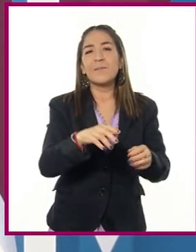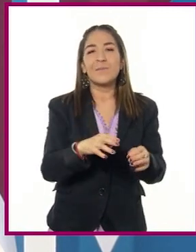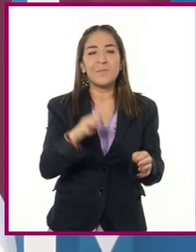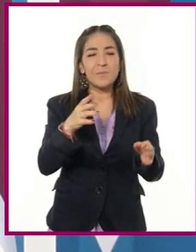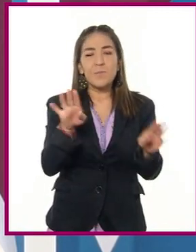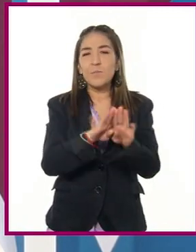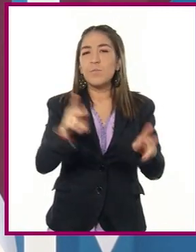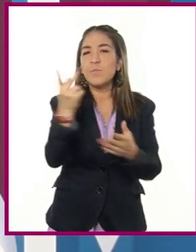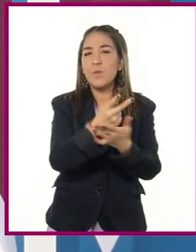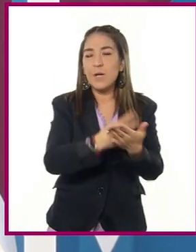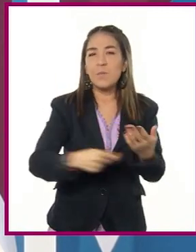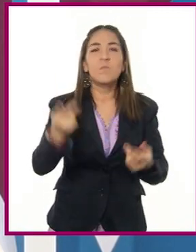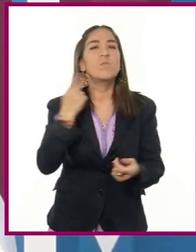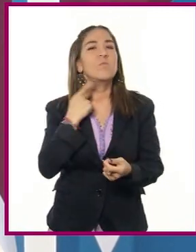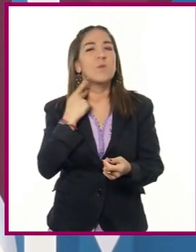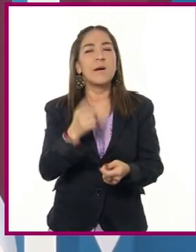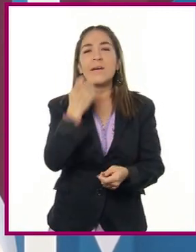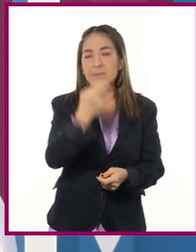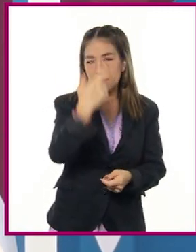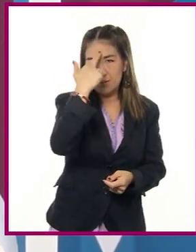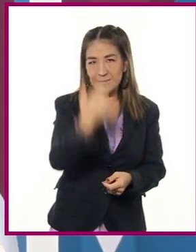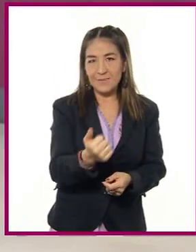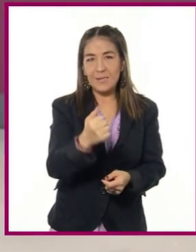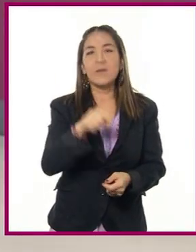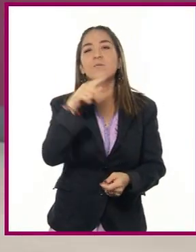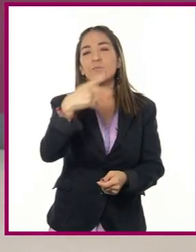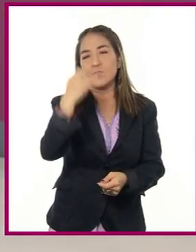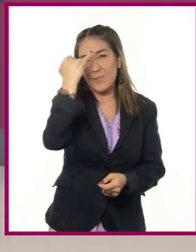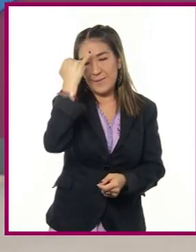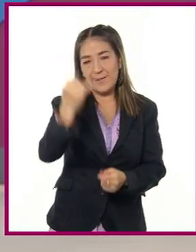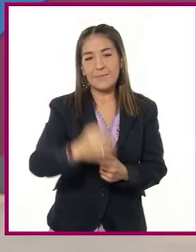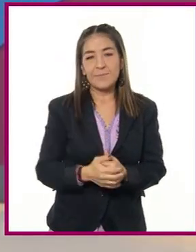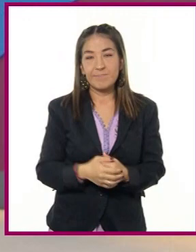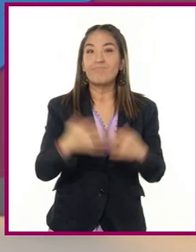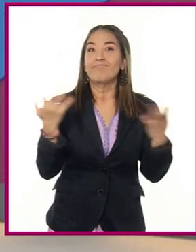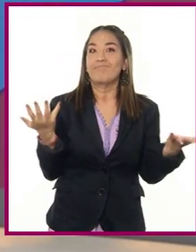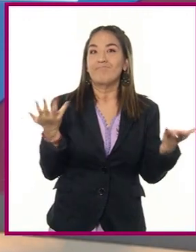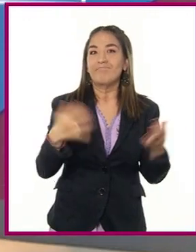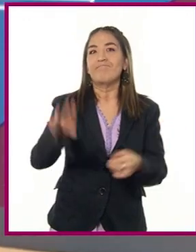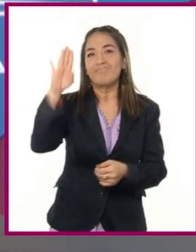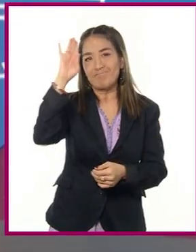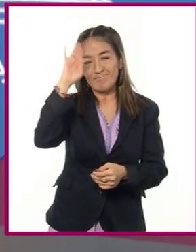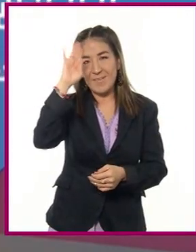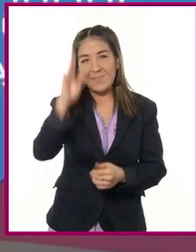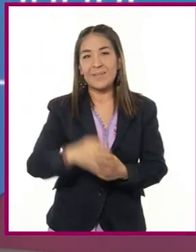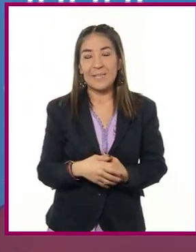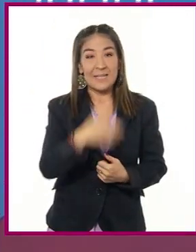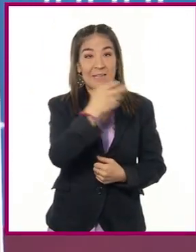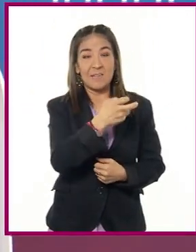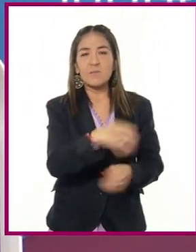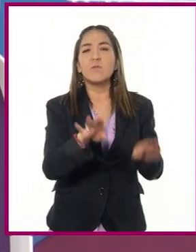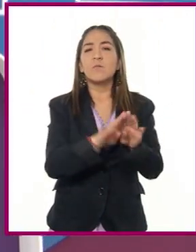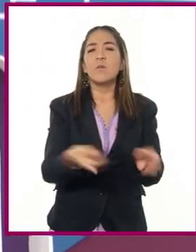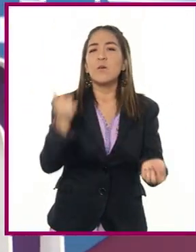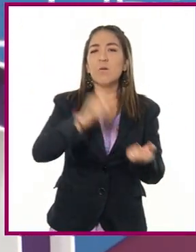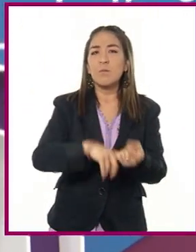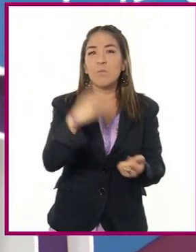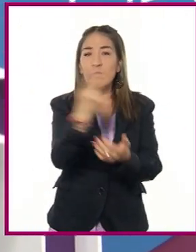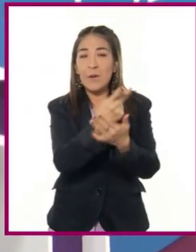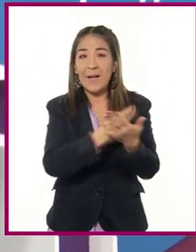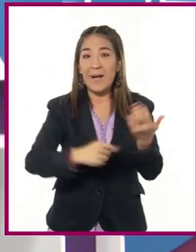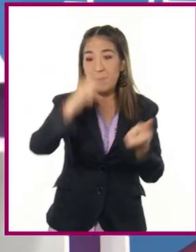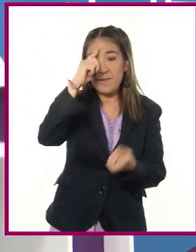programa político derivado de esas ideas. Vaya, de entrada, no se trata de un programa